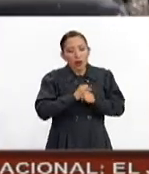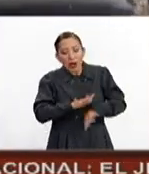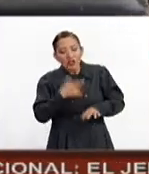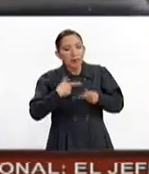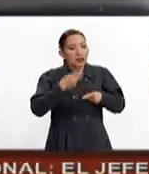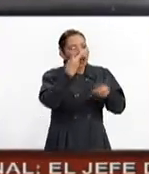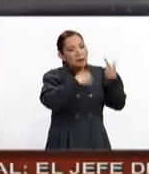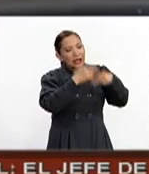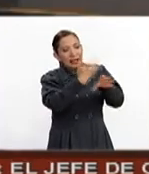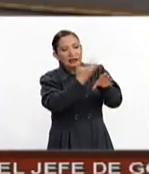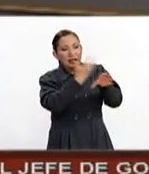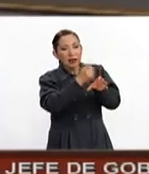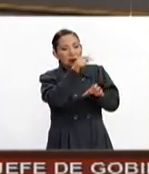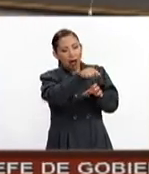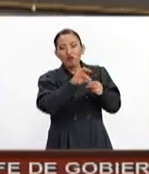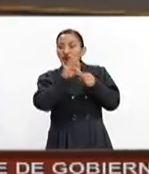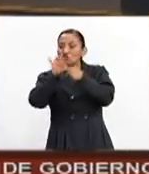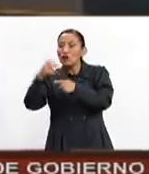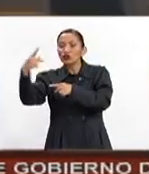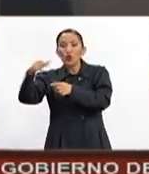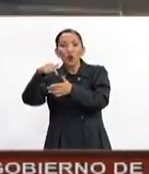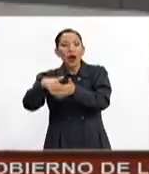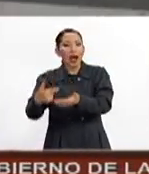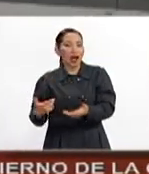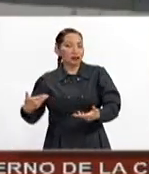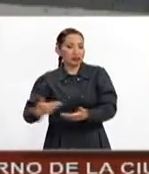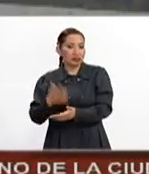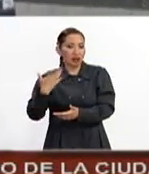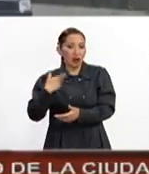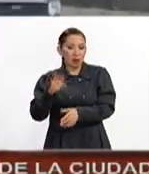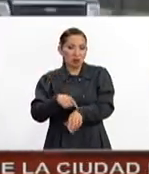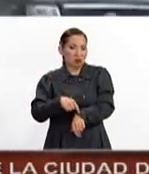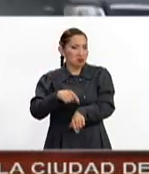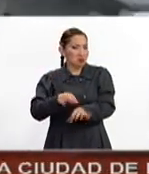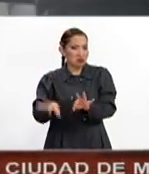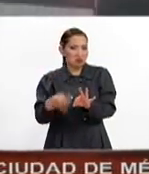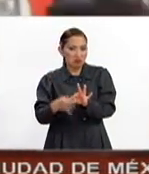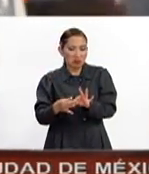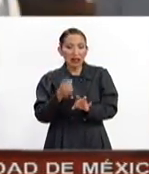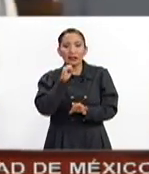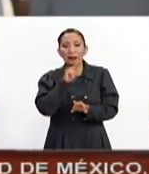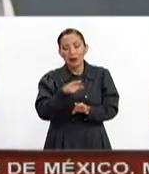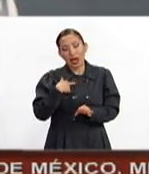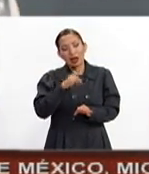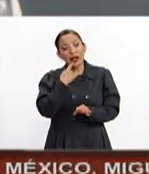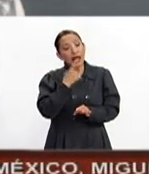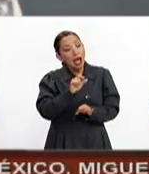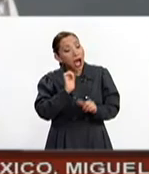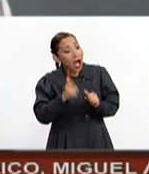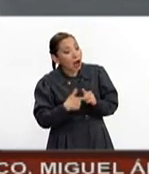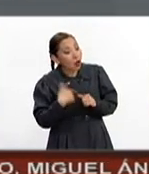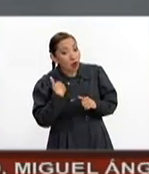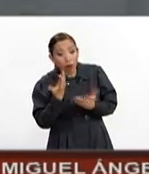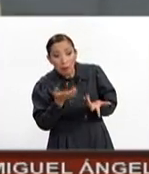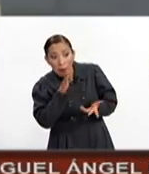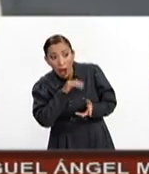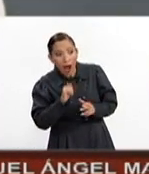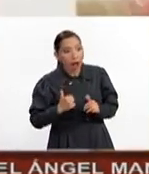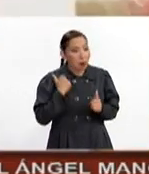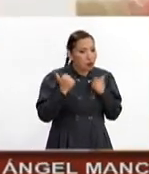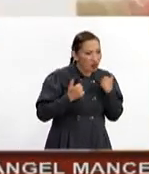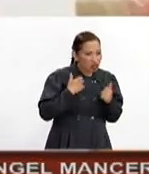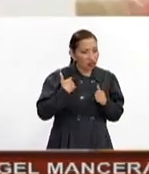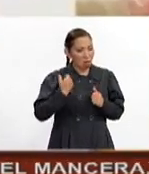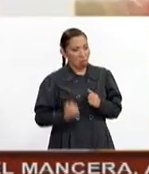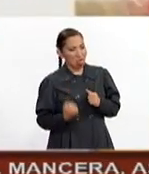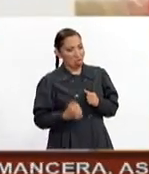a los connacionales para llegar a sus estados de origen sin contratiempos. Además, reciben quejas sobre prácticas irregulares como